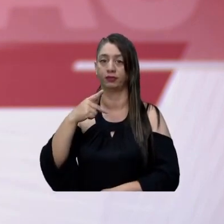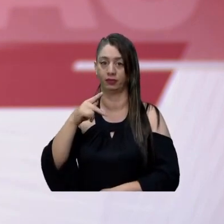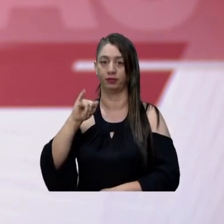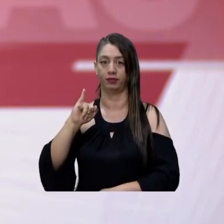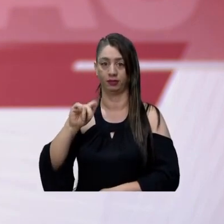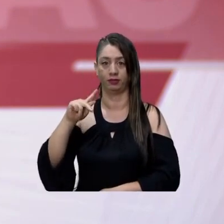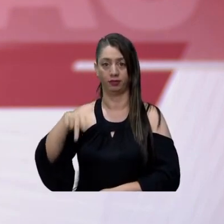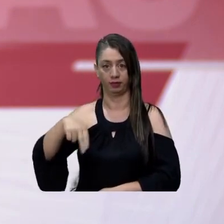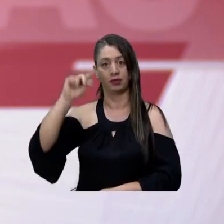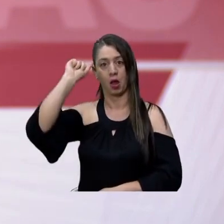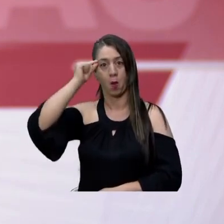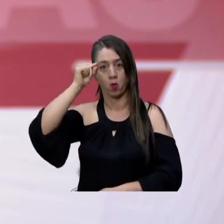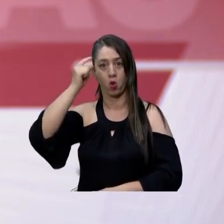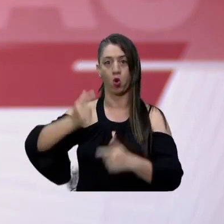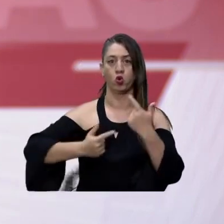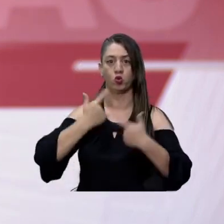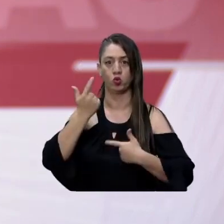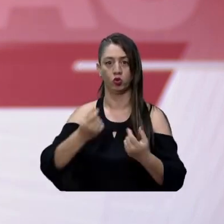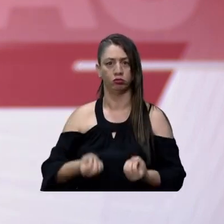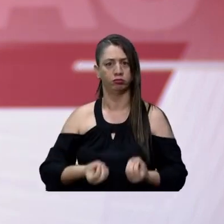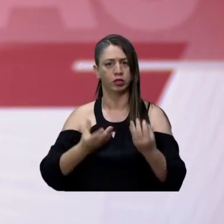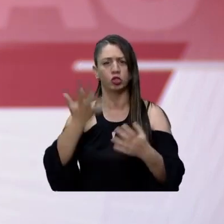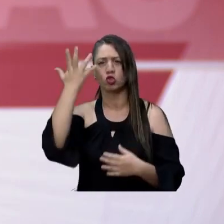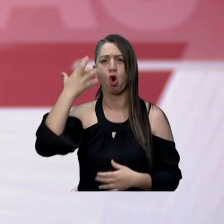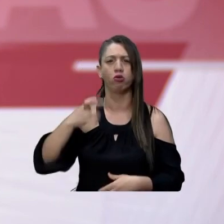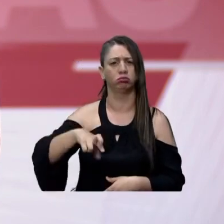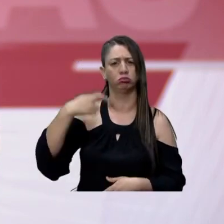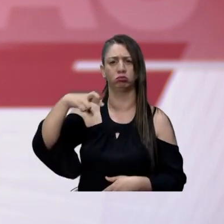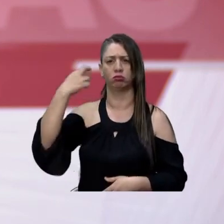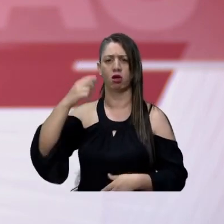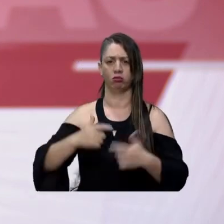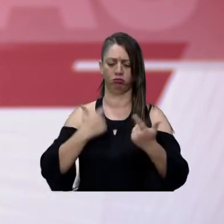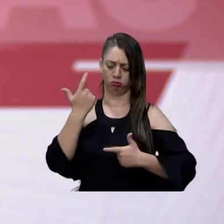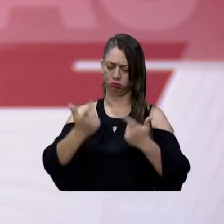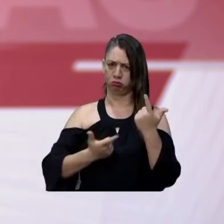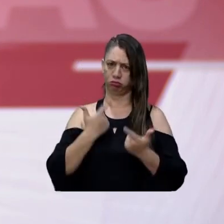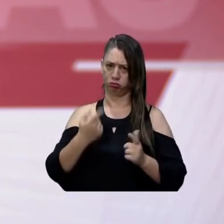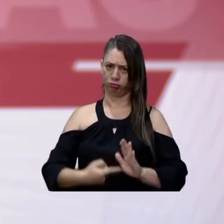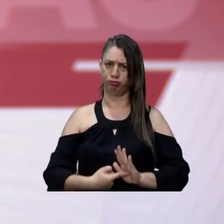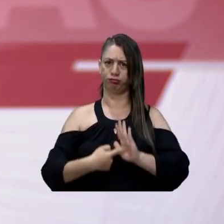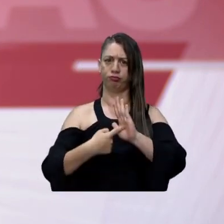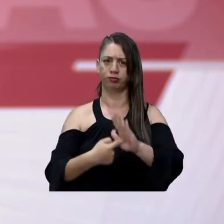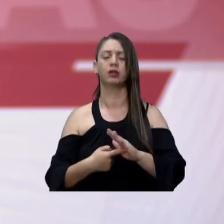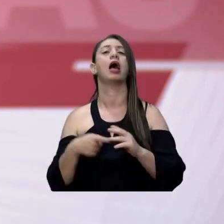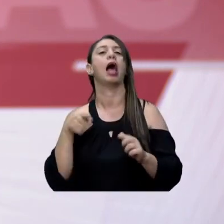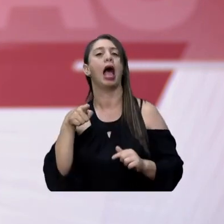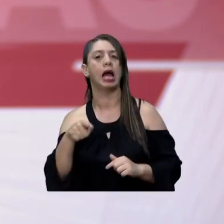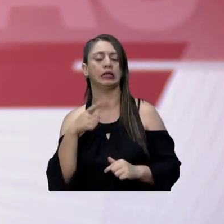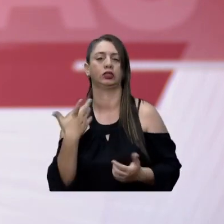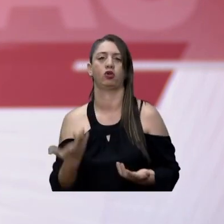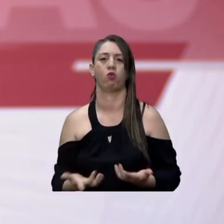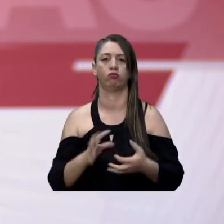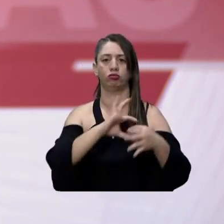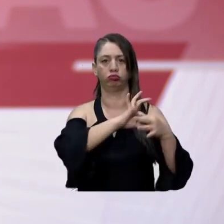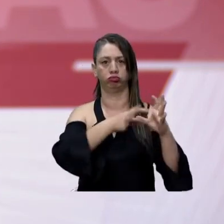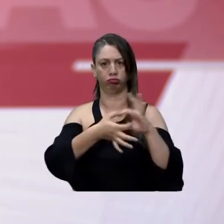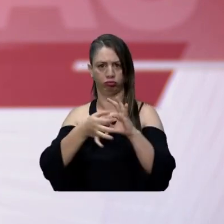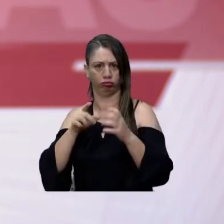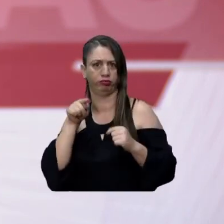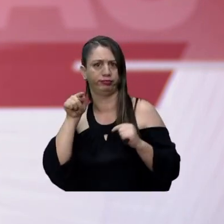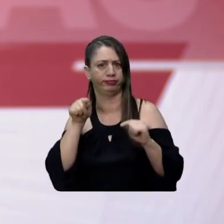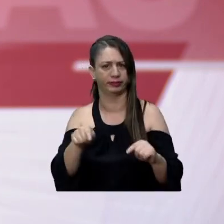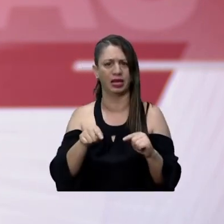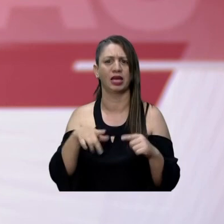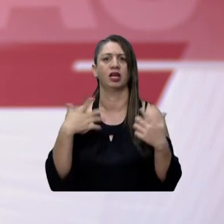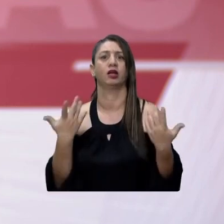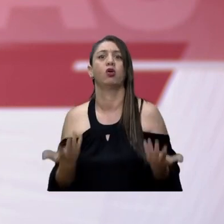Lucha, entrega, dedicación y profesionalismo diario para en la lucha destacarse y tener una participación olímpica. Y cerramos este bloque